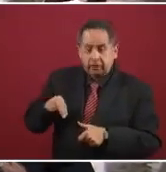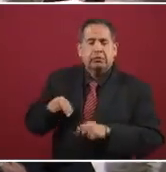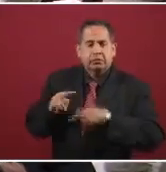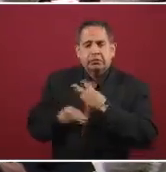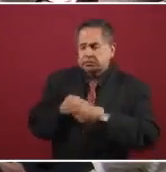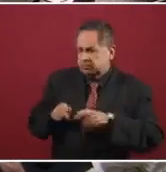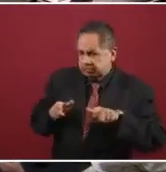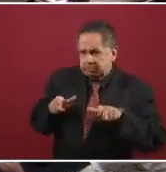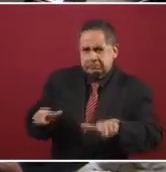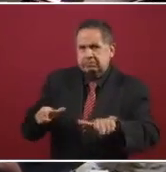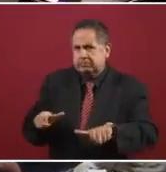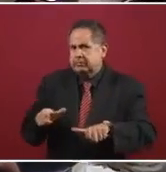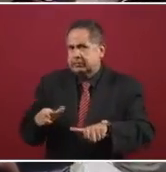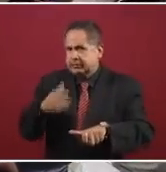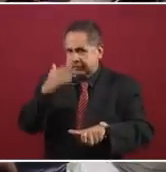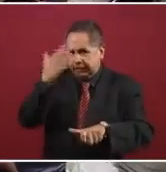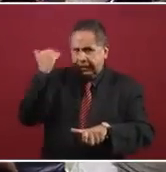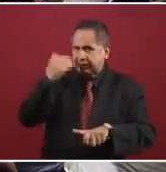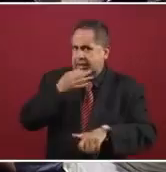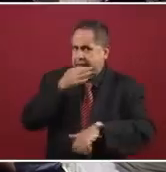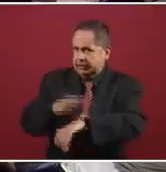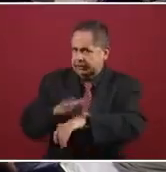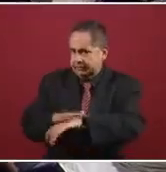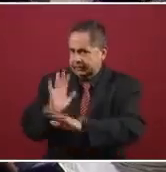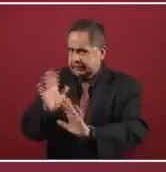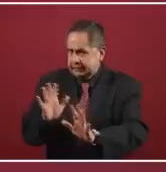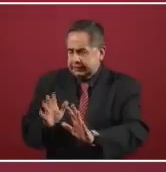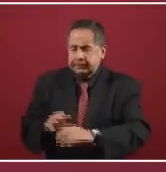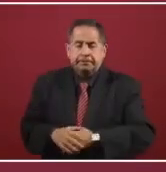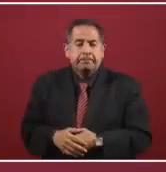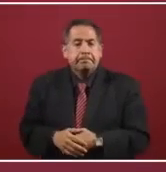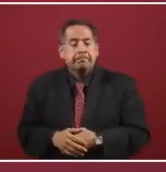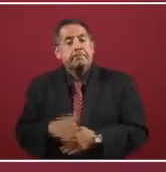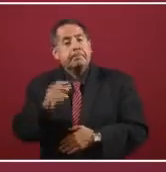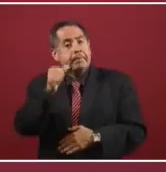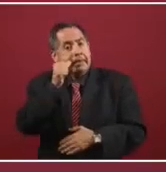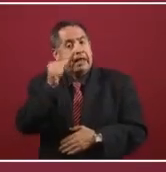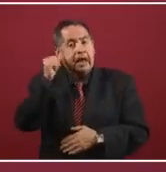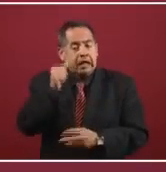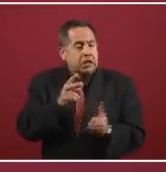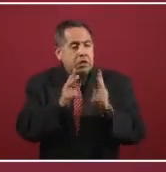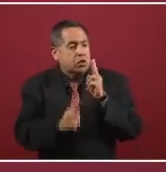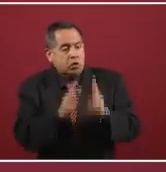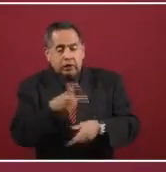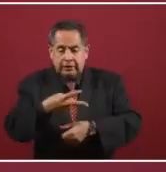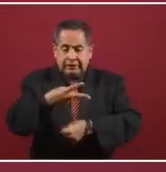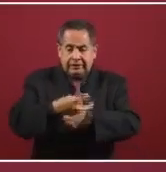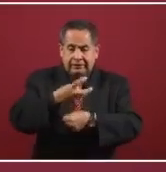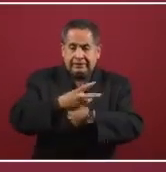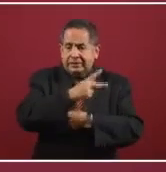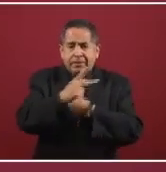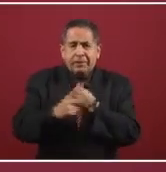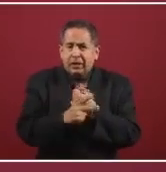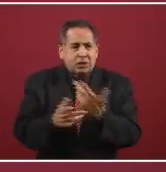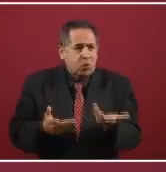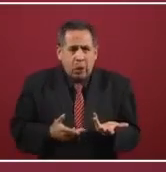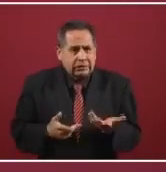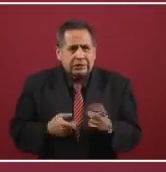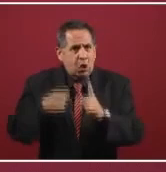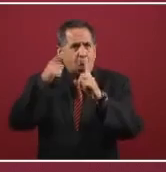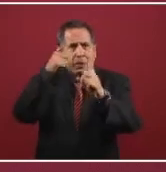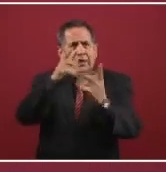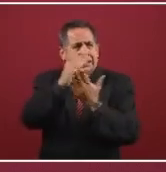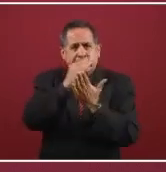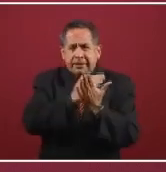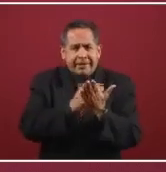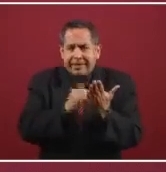si ustedes recuerdan, para esas fechas. Entonces, el día de ayer no hablamos del tercer país seguro porque no es parte de la agenda. ¿Por qué no es parte